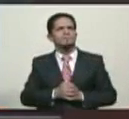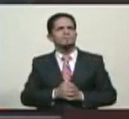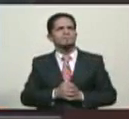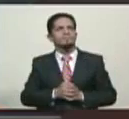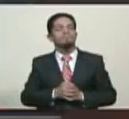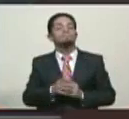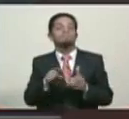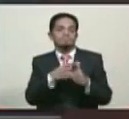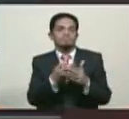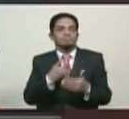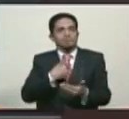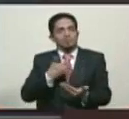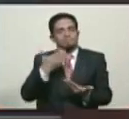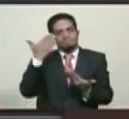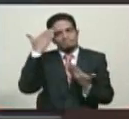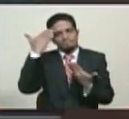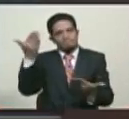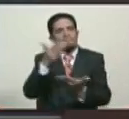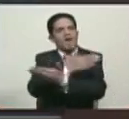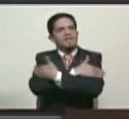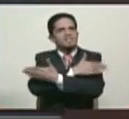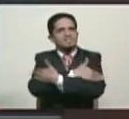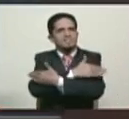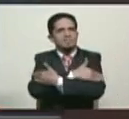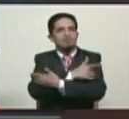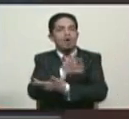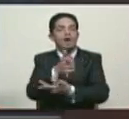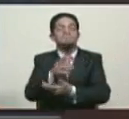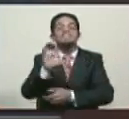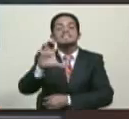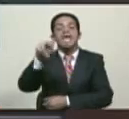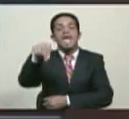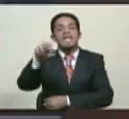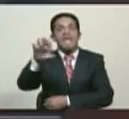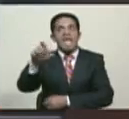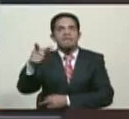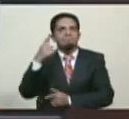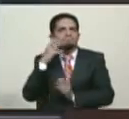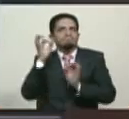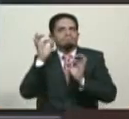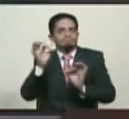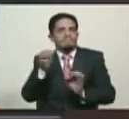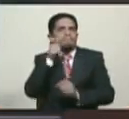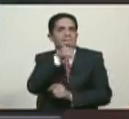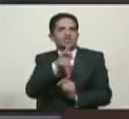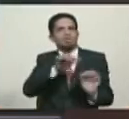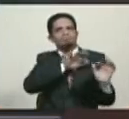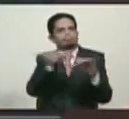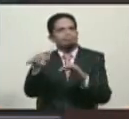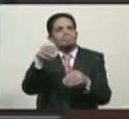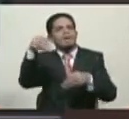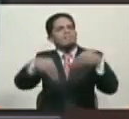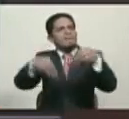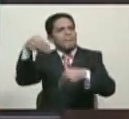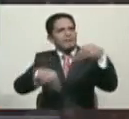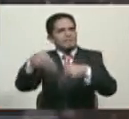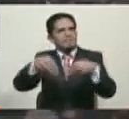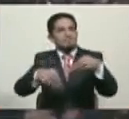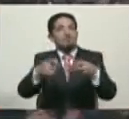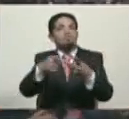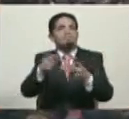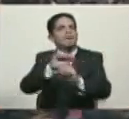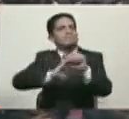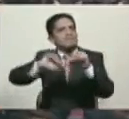felicito al Poder Electoral por su permanente garantía de participación y defensa de la voluntad democrática del